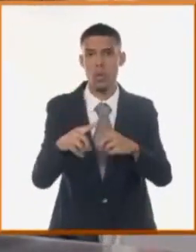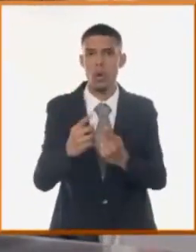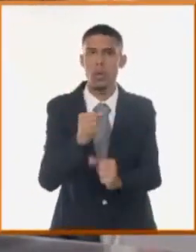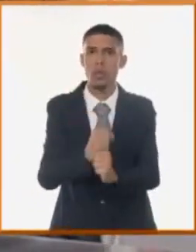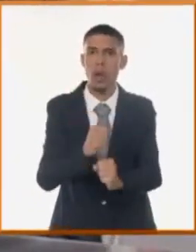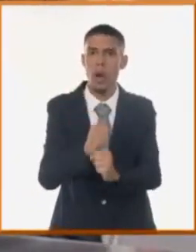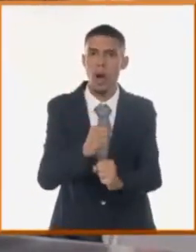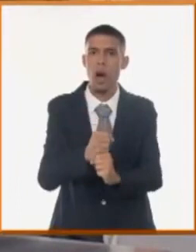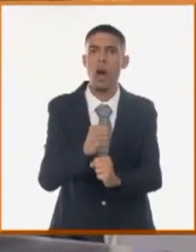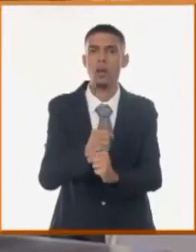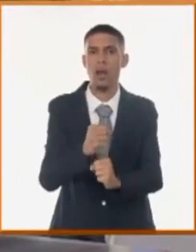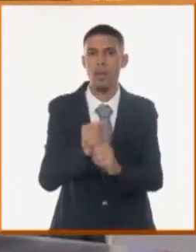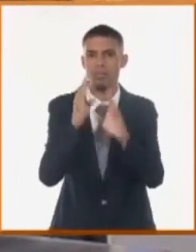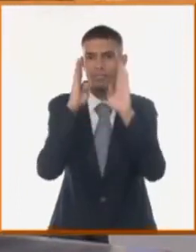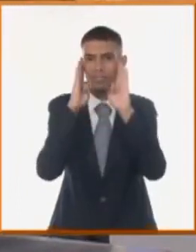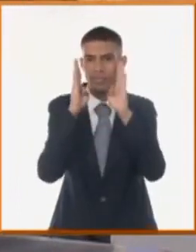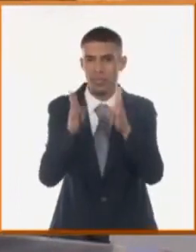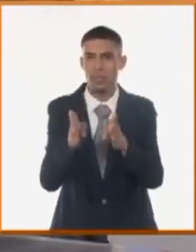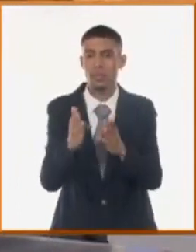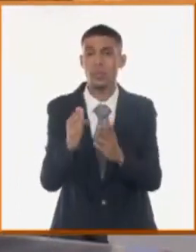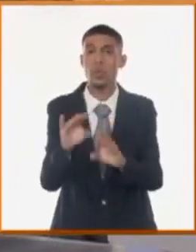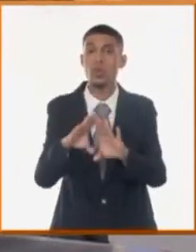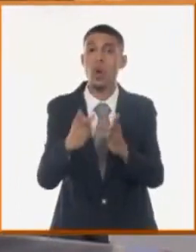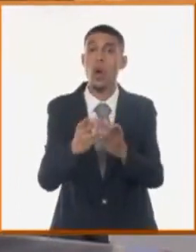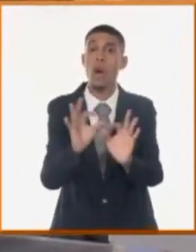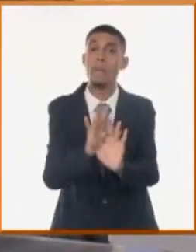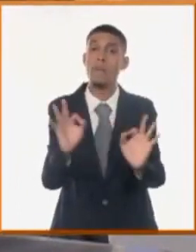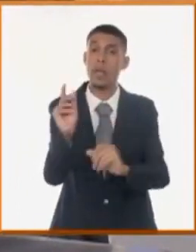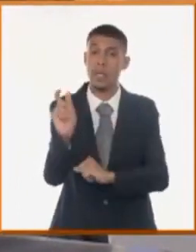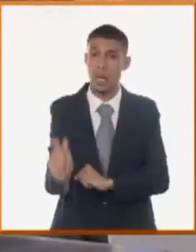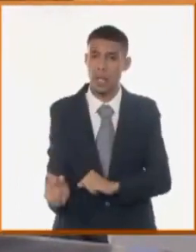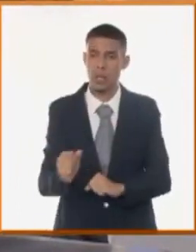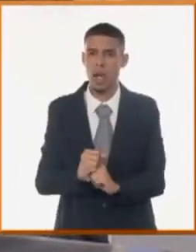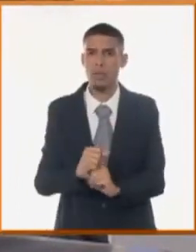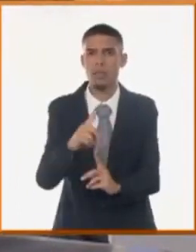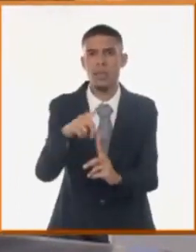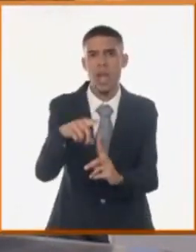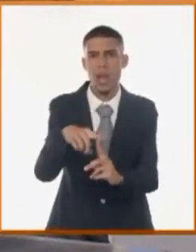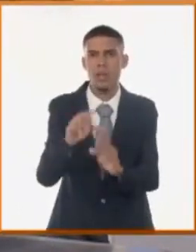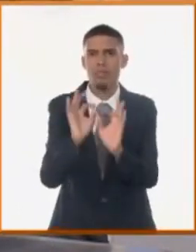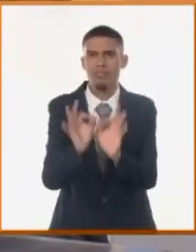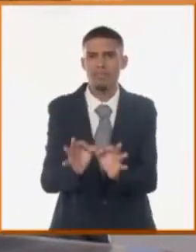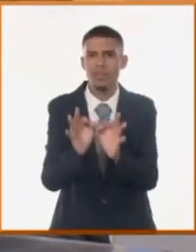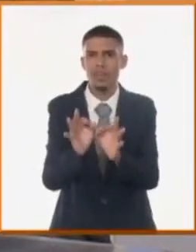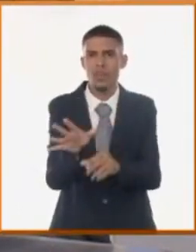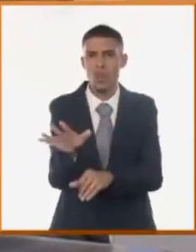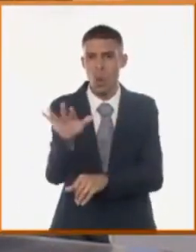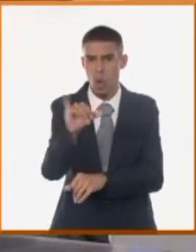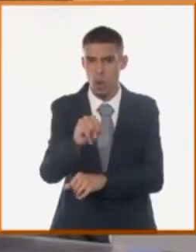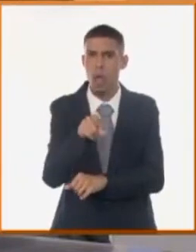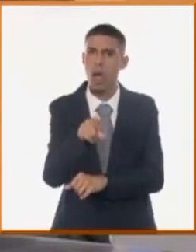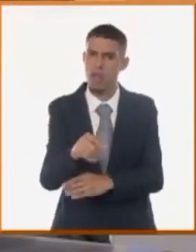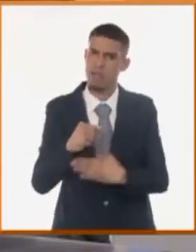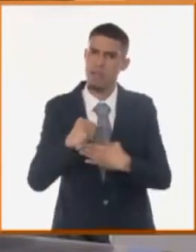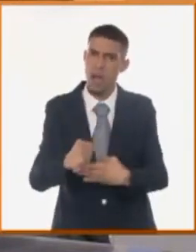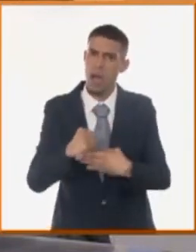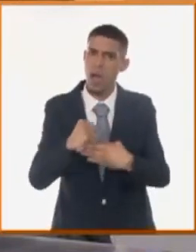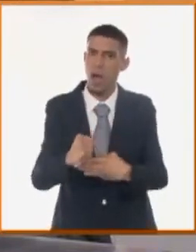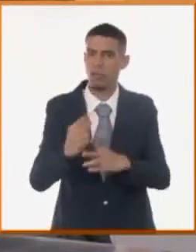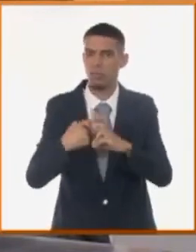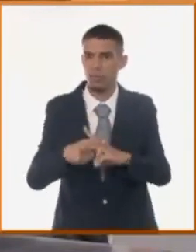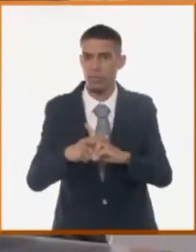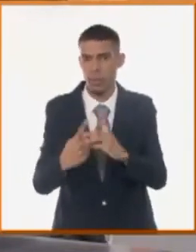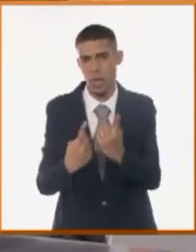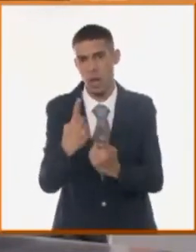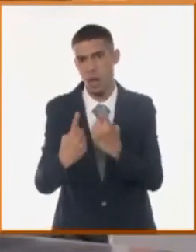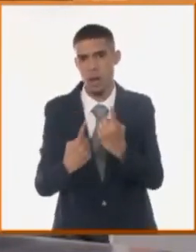de esos especialistas técnicos que nos acompañan en la misión de sostener esa infraestructura.